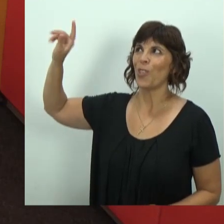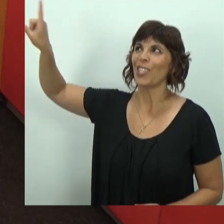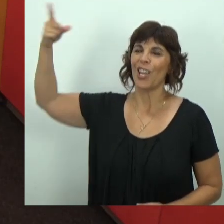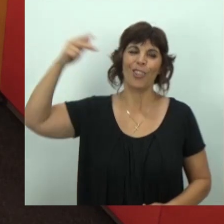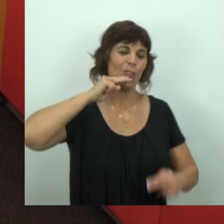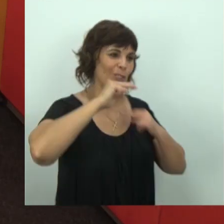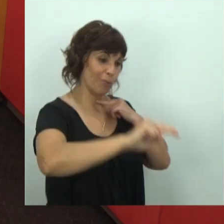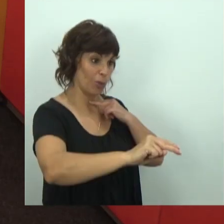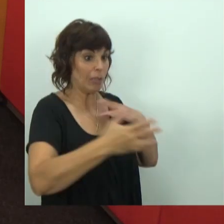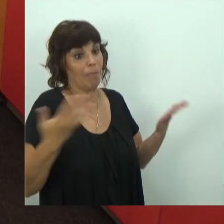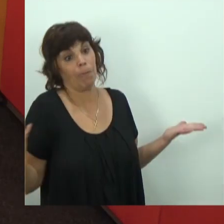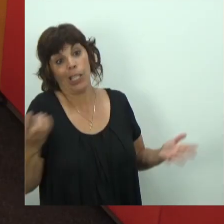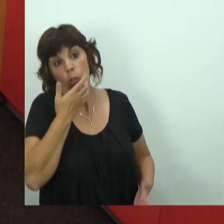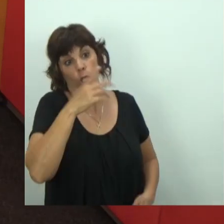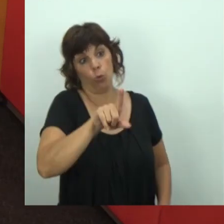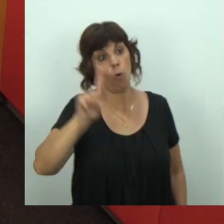preguntas,